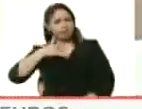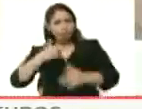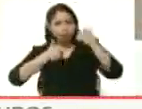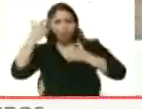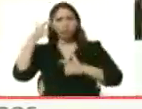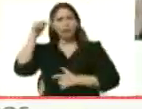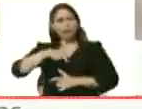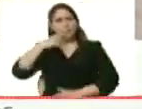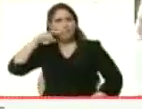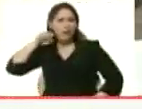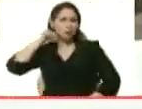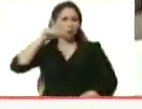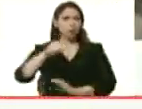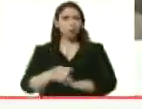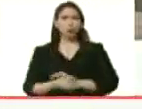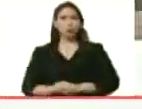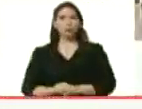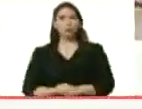aquí hay Maduro,